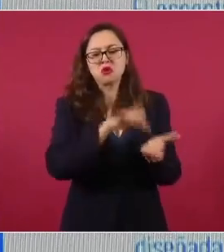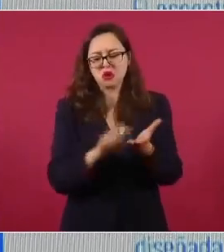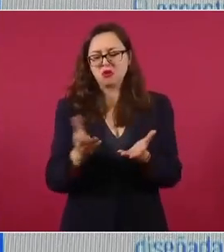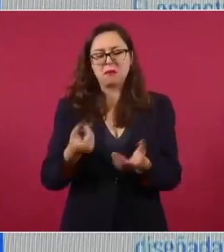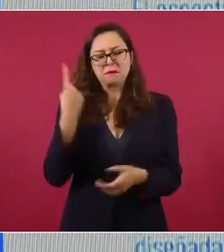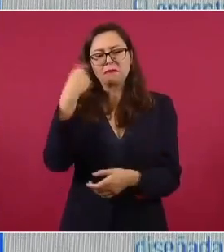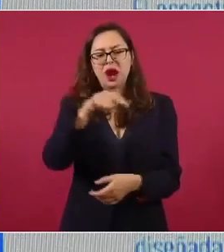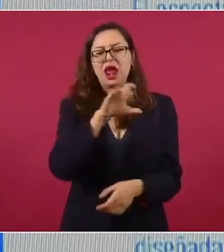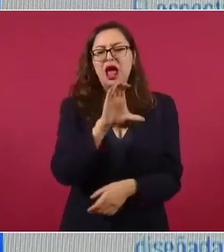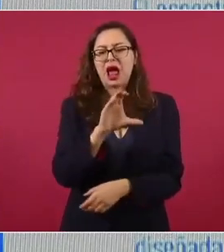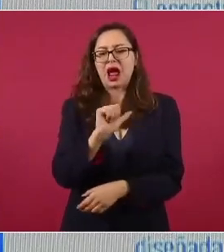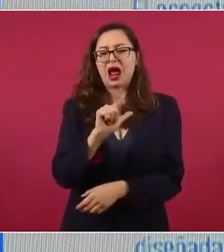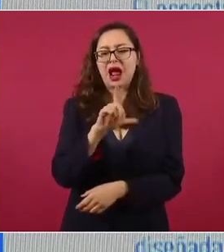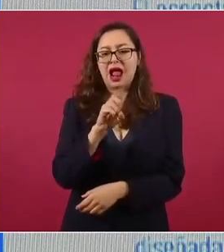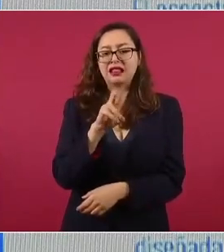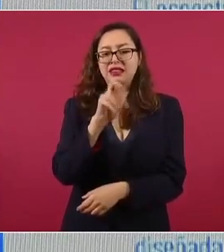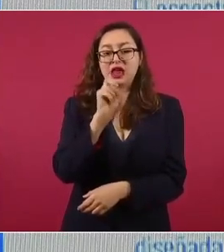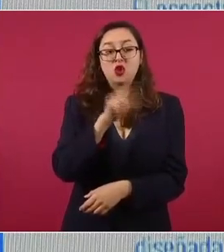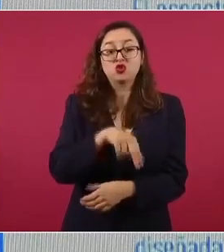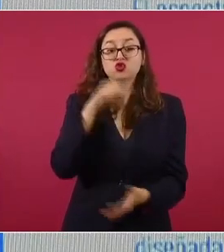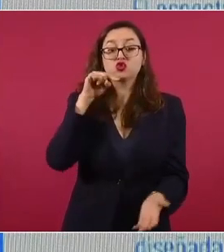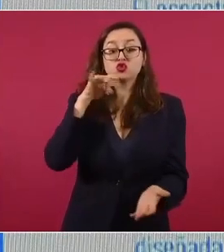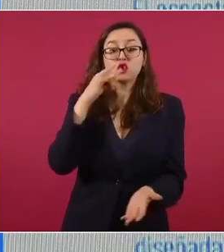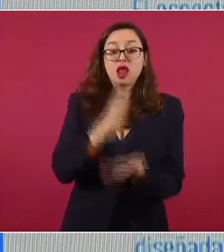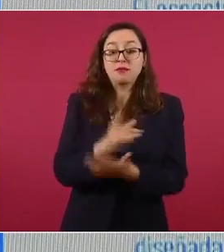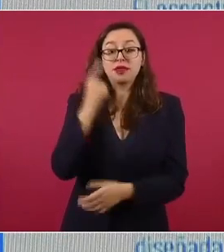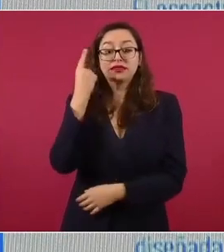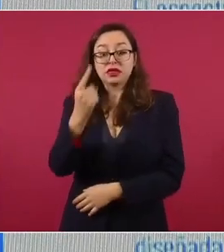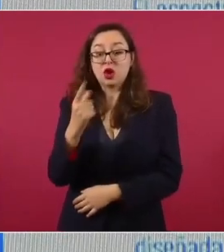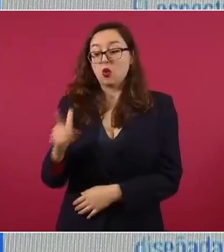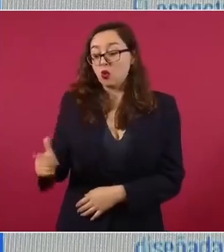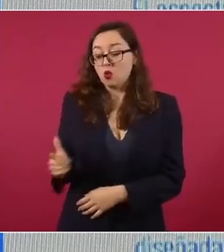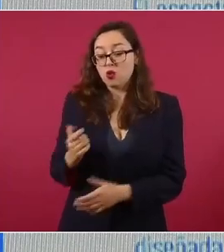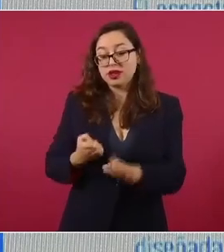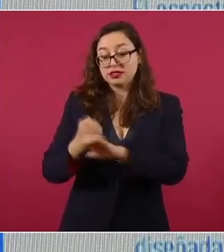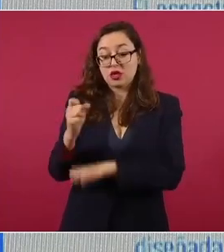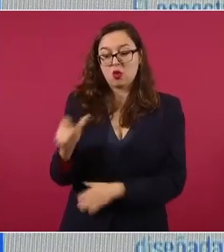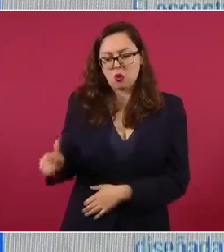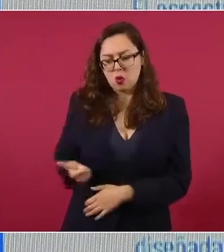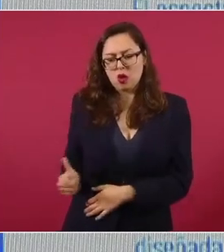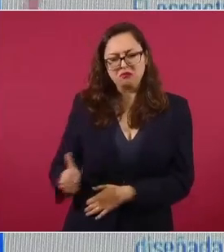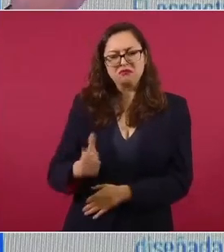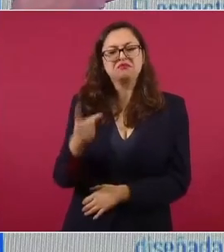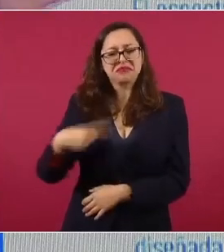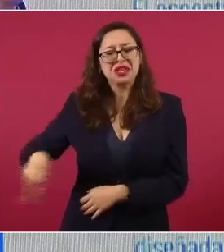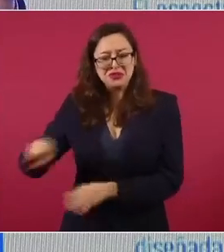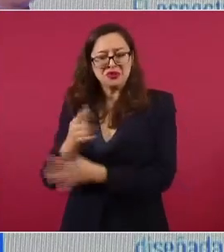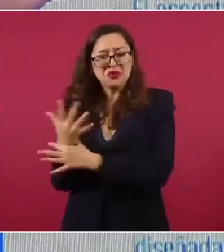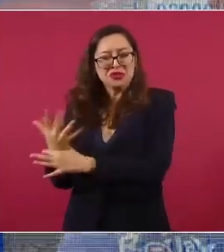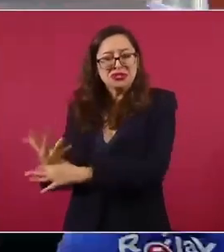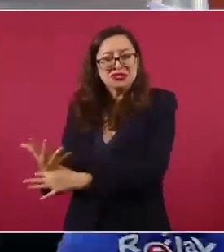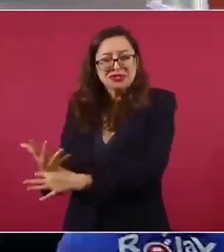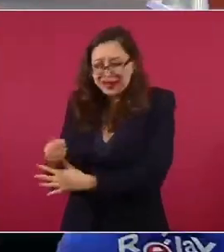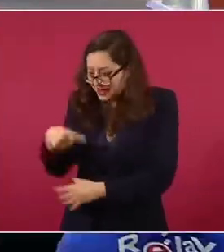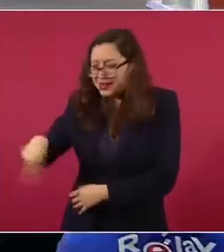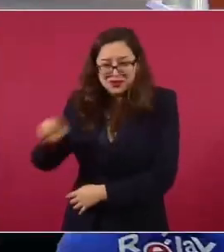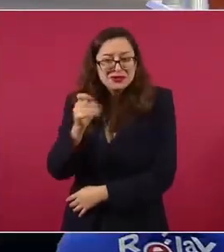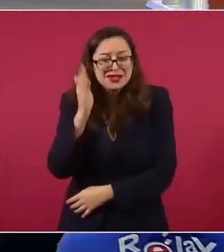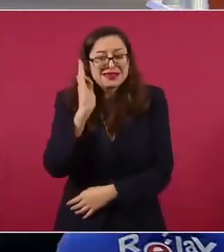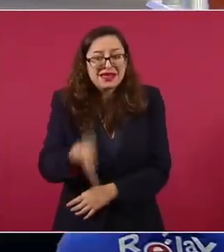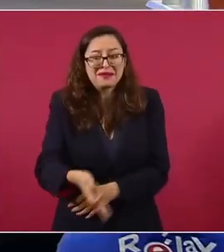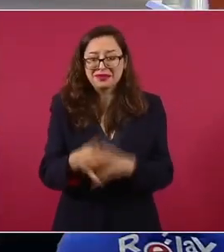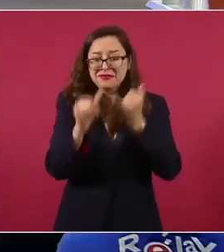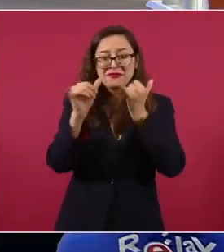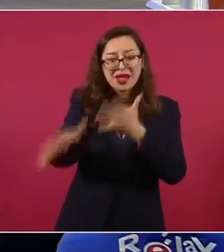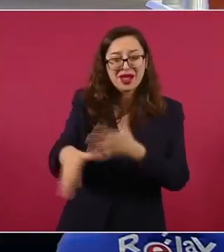adicional a Calderón en Guanajuato solamente 300,000. Ahí está en un periódico